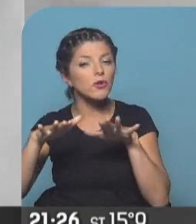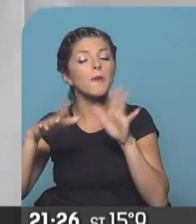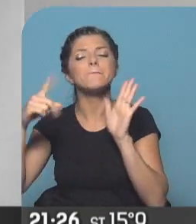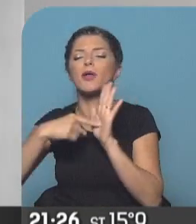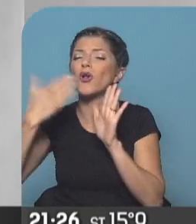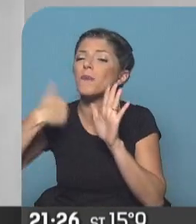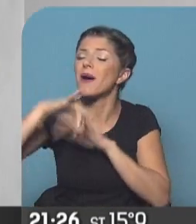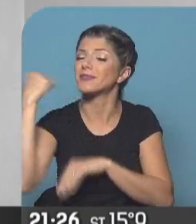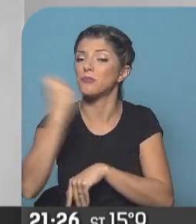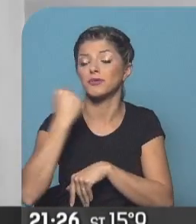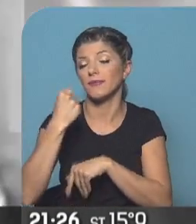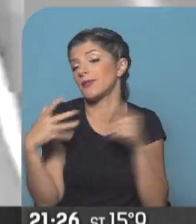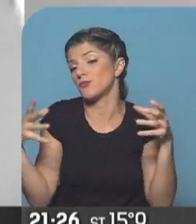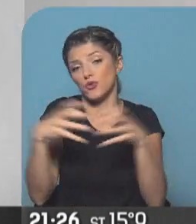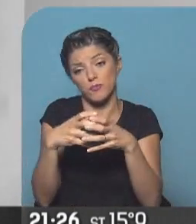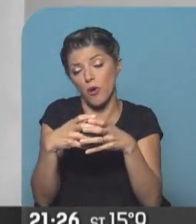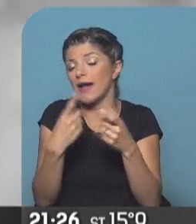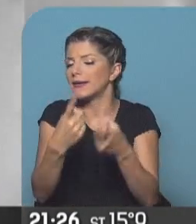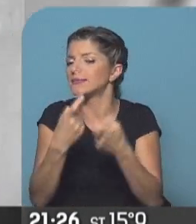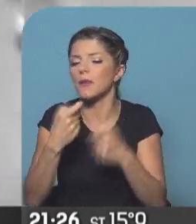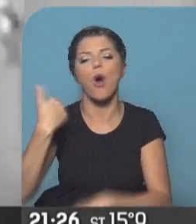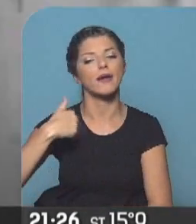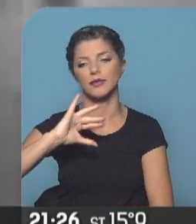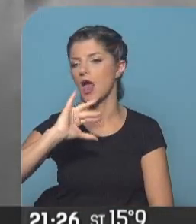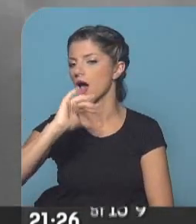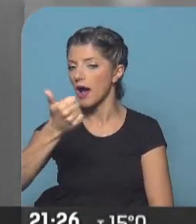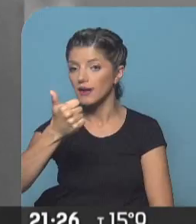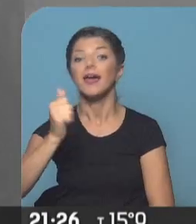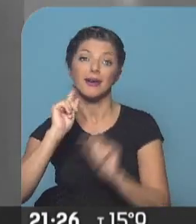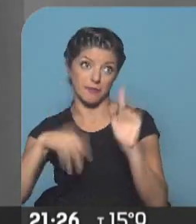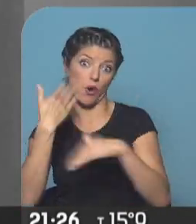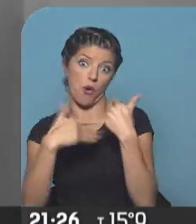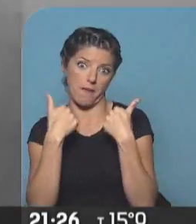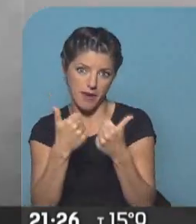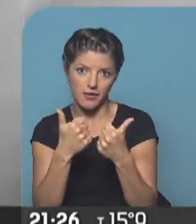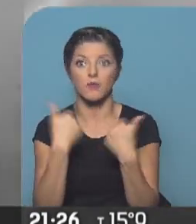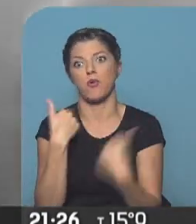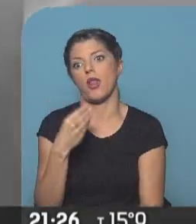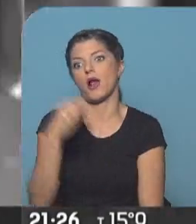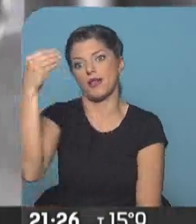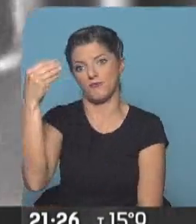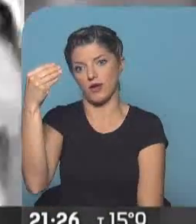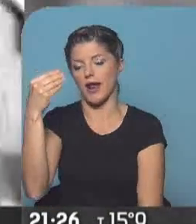importante es el cuadro. Que el equipo gane, si se puede que juegue bien, y que se clasifique